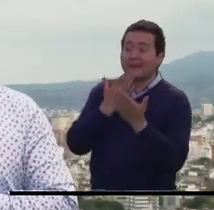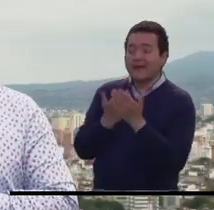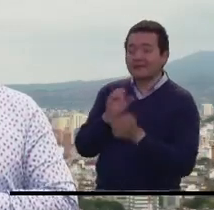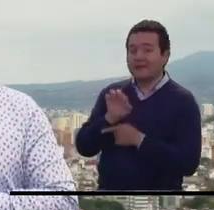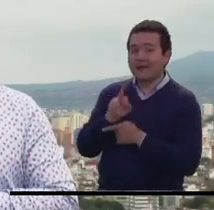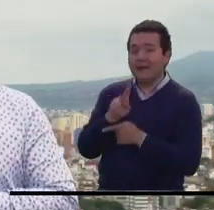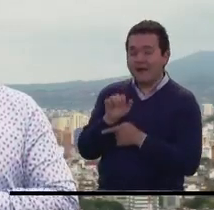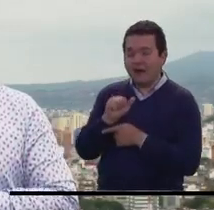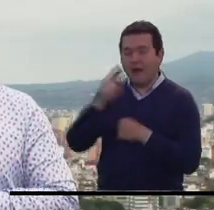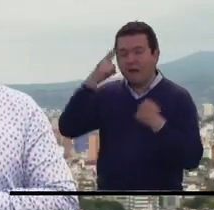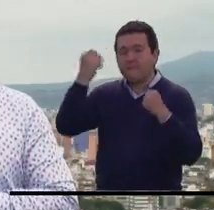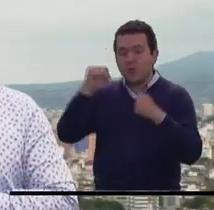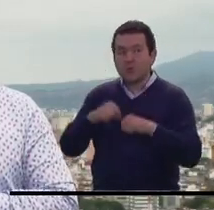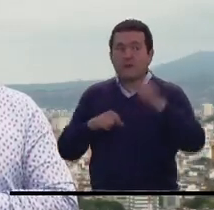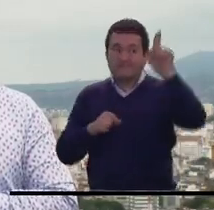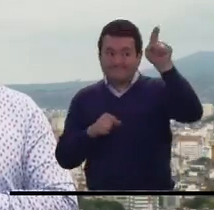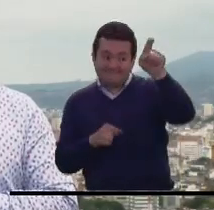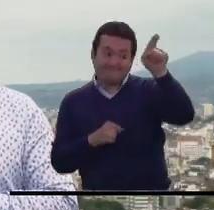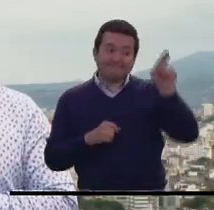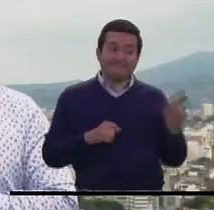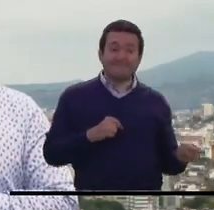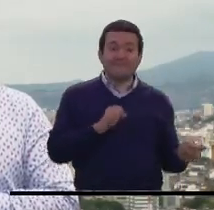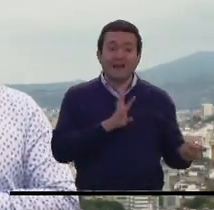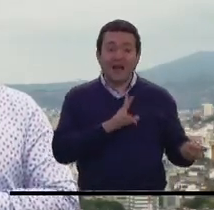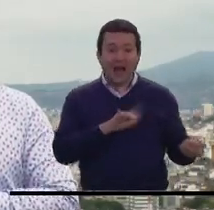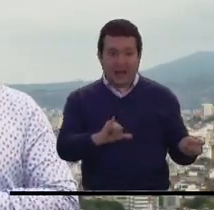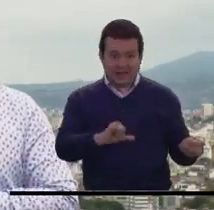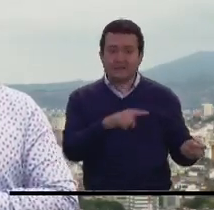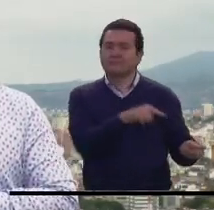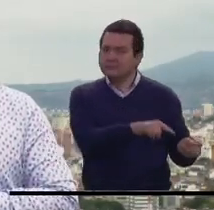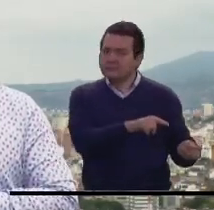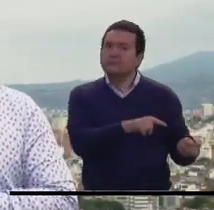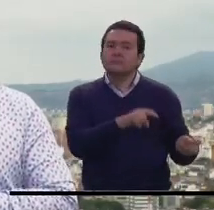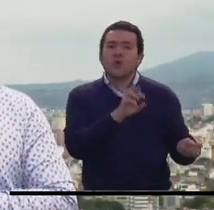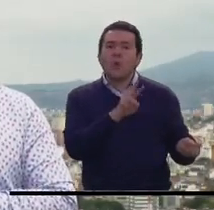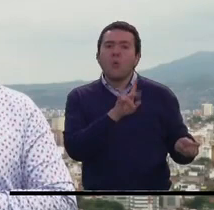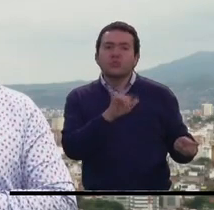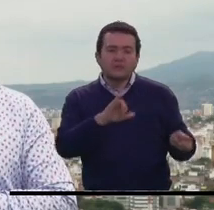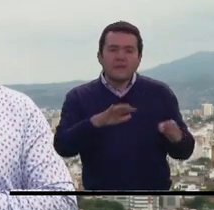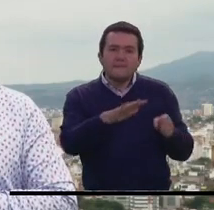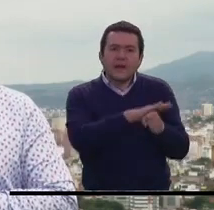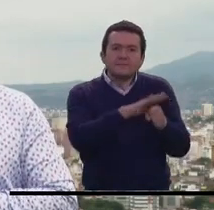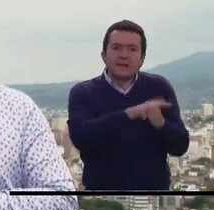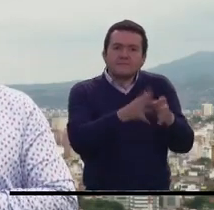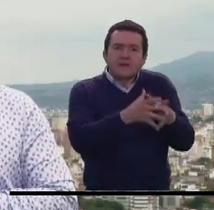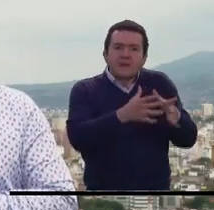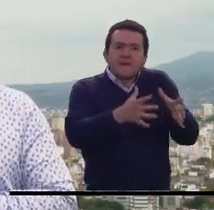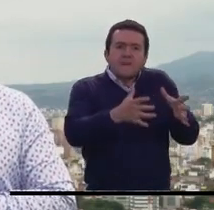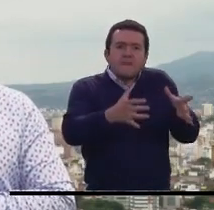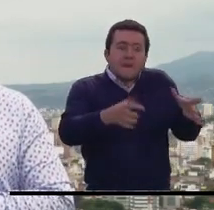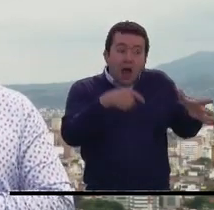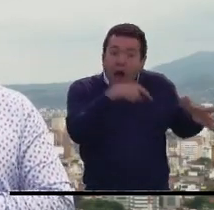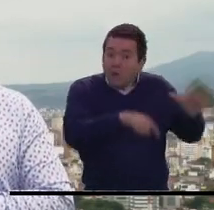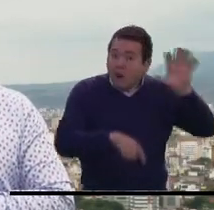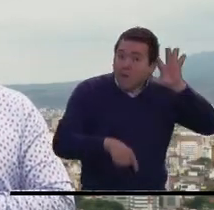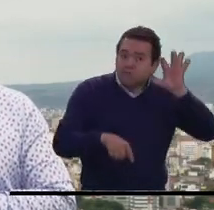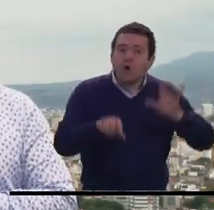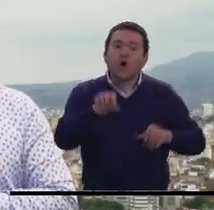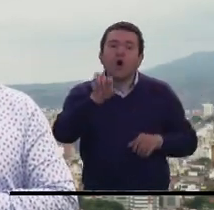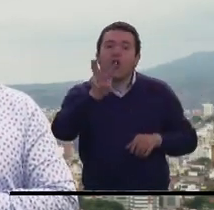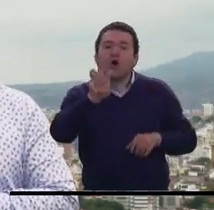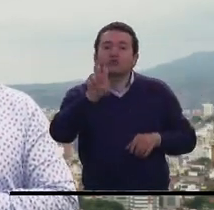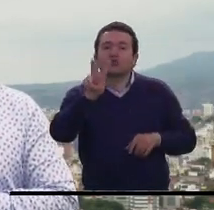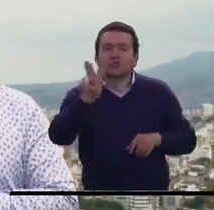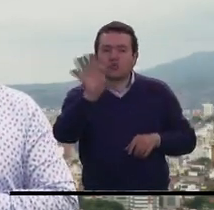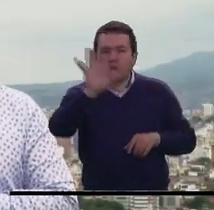En Cali, la ocupación de las UCI va en aumento. Según los reportes oficiales, ya llegó a un 82%. Jefferson Bolívar, háblenos